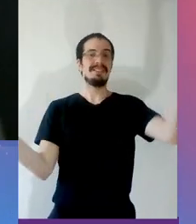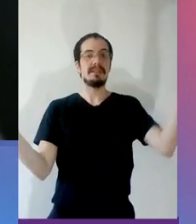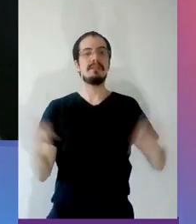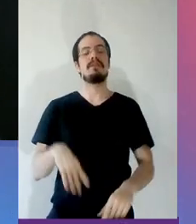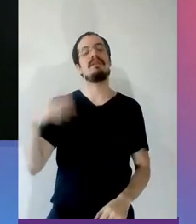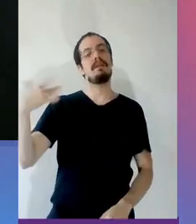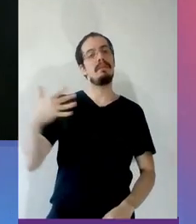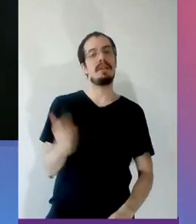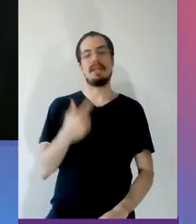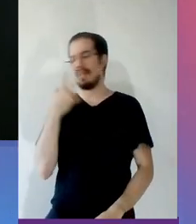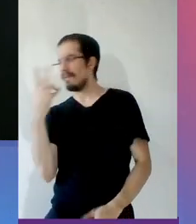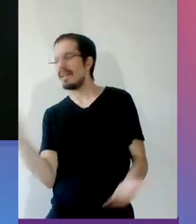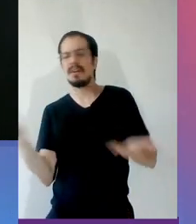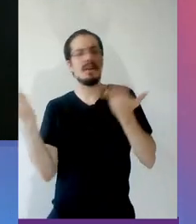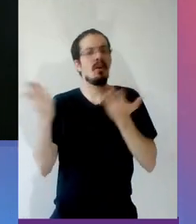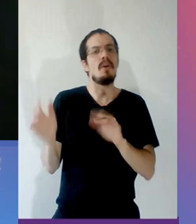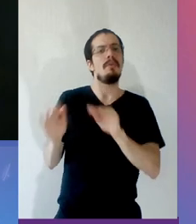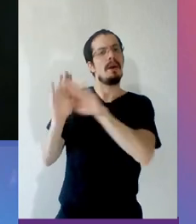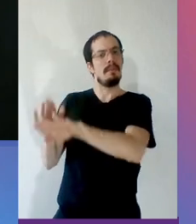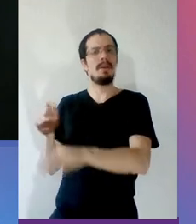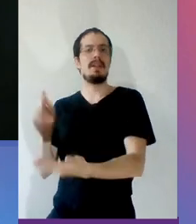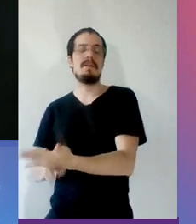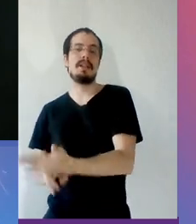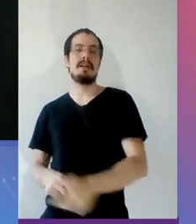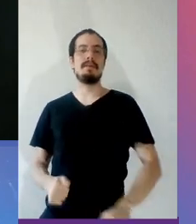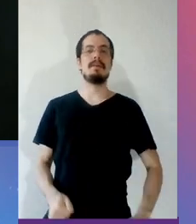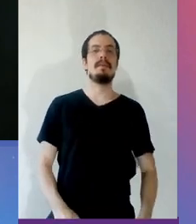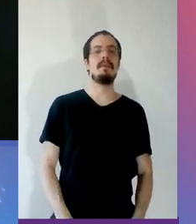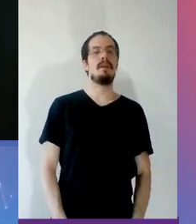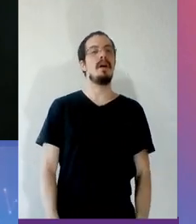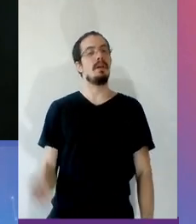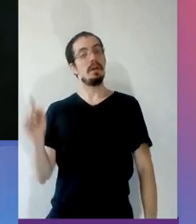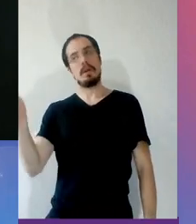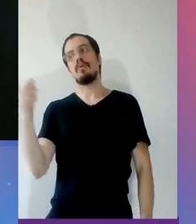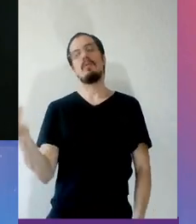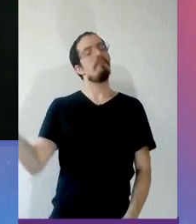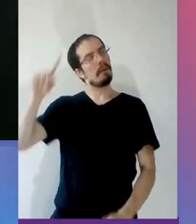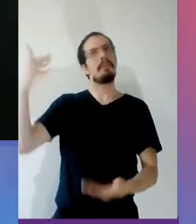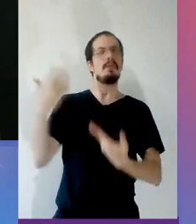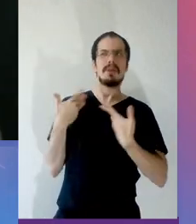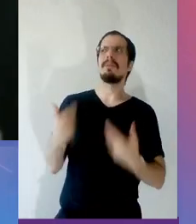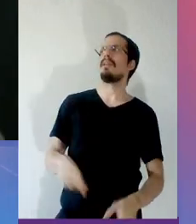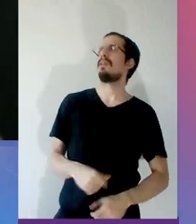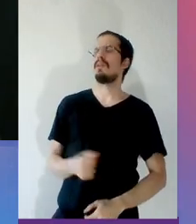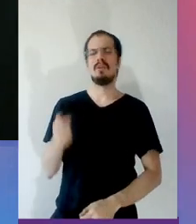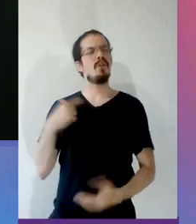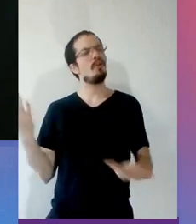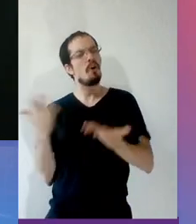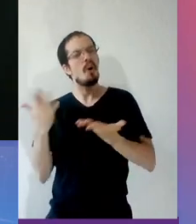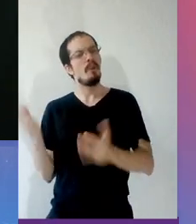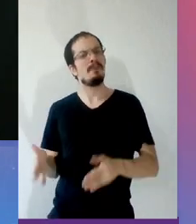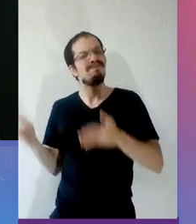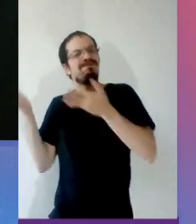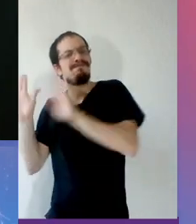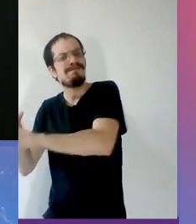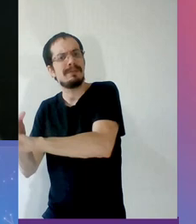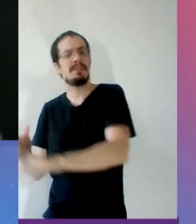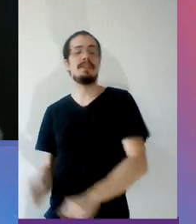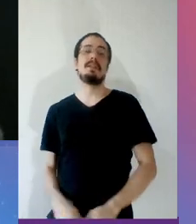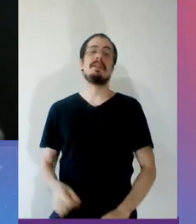adolescentes. Entonces, si tú me preguntas a mí cómo lo vamos a abordar, creo que se